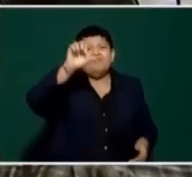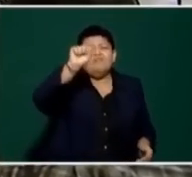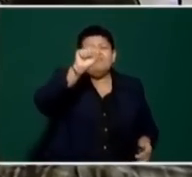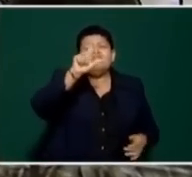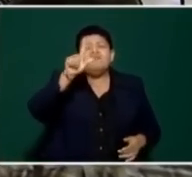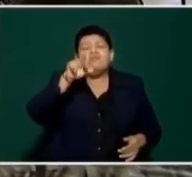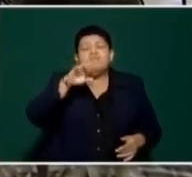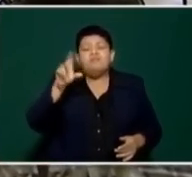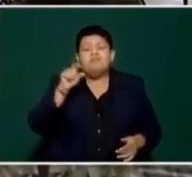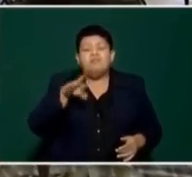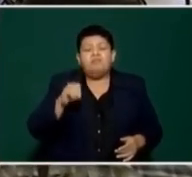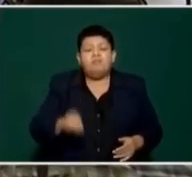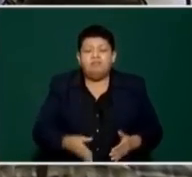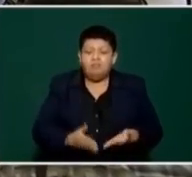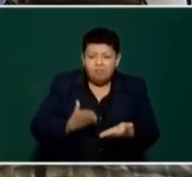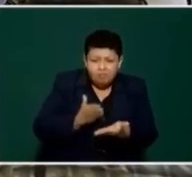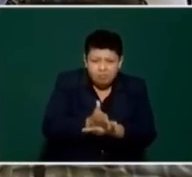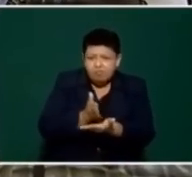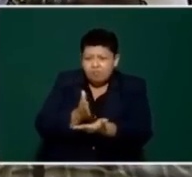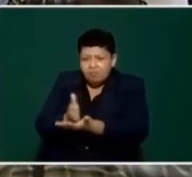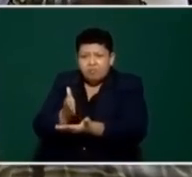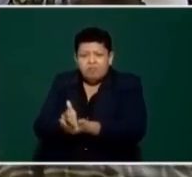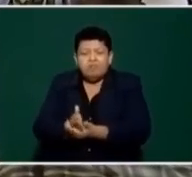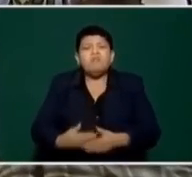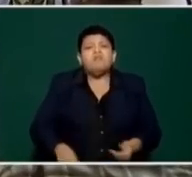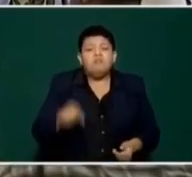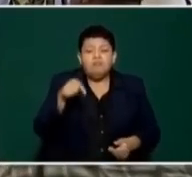ellas, seguir sumando